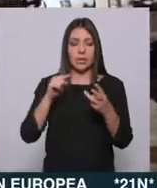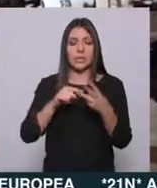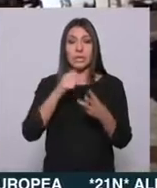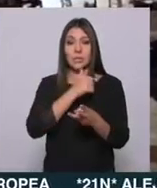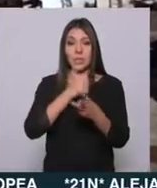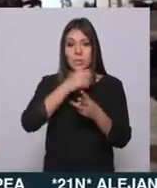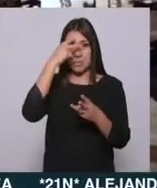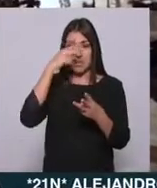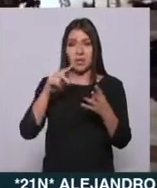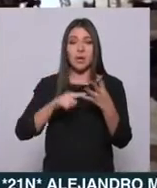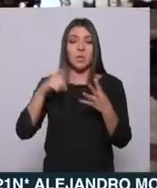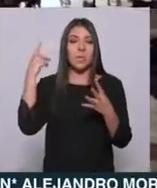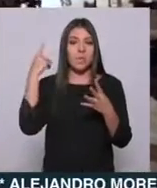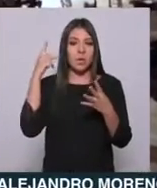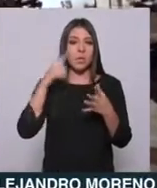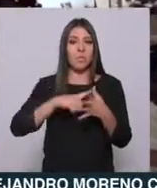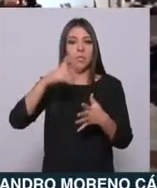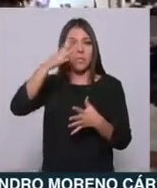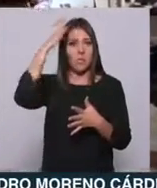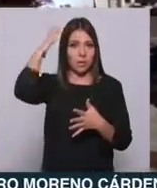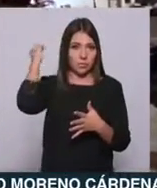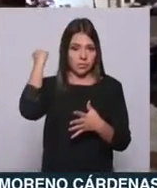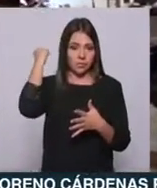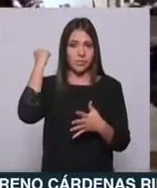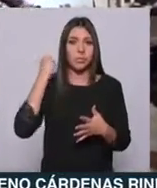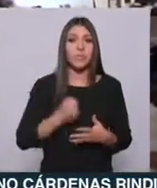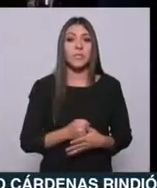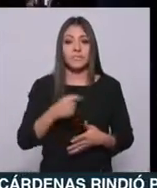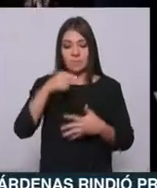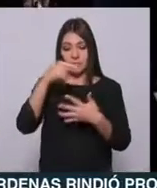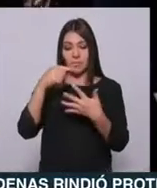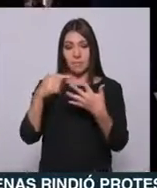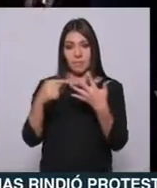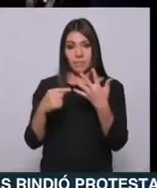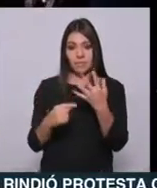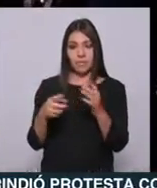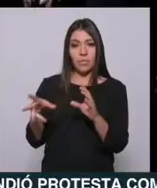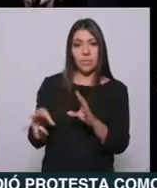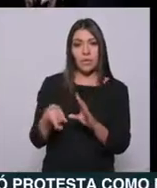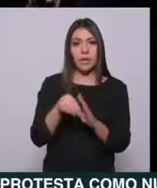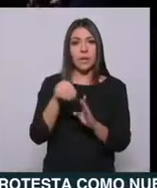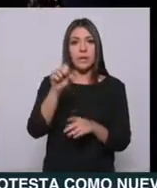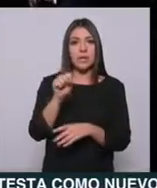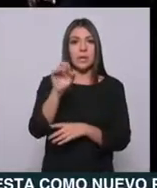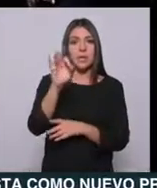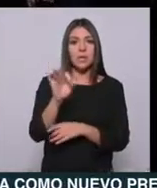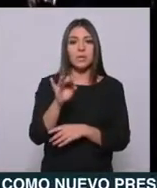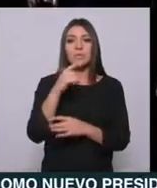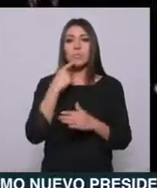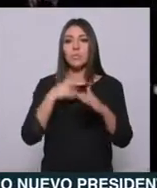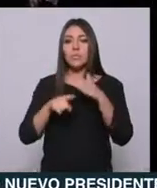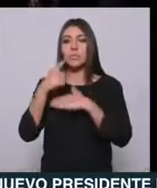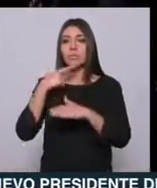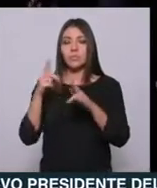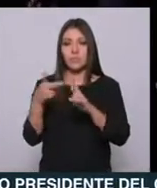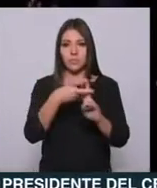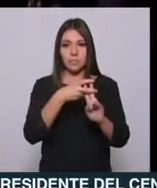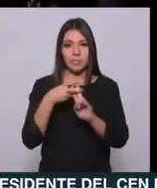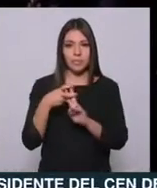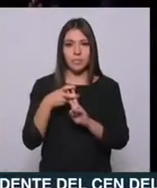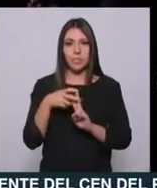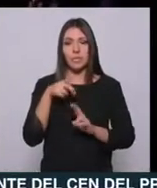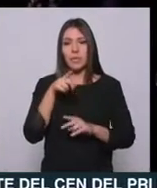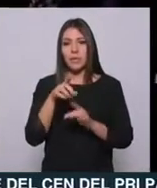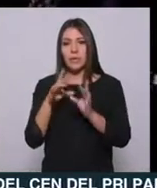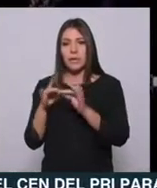Ciudad de México, Puebla y Morelos, los cuales en conjunto representan el 60% de los casos reportados. A pesar de las cifras, hay un